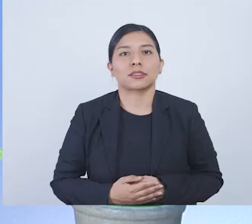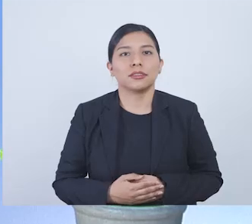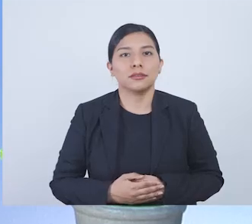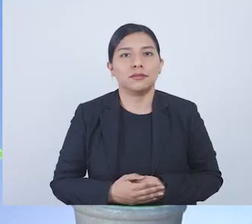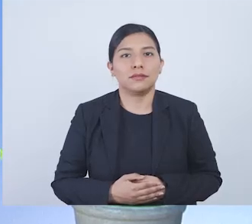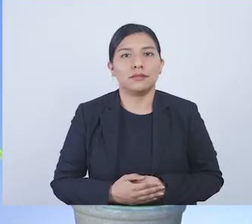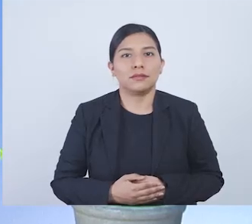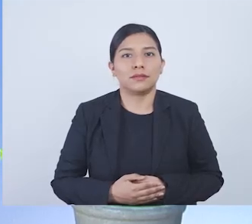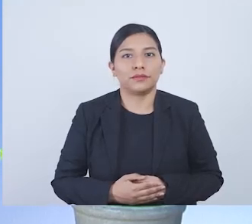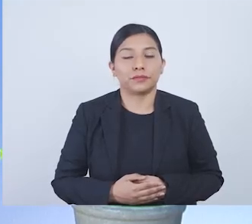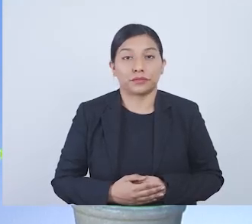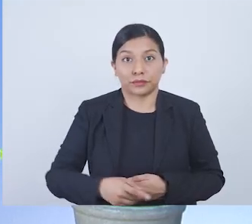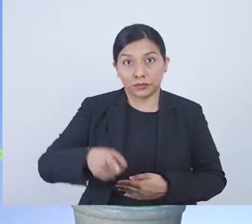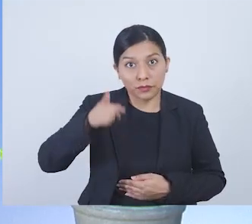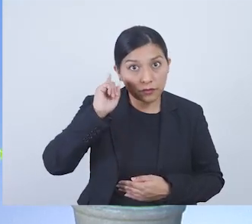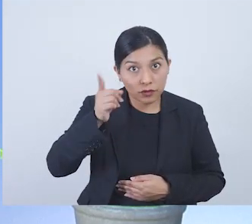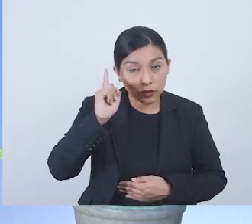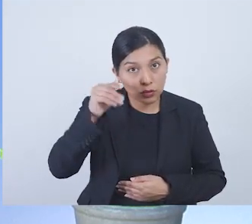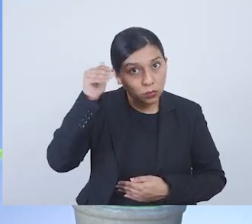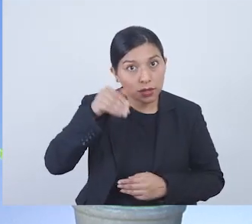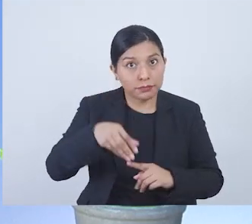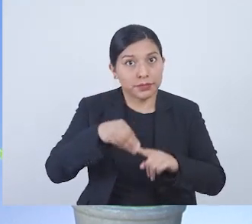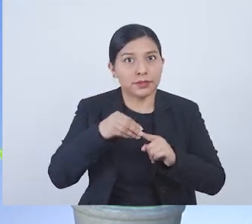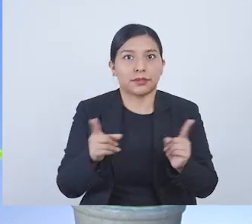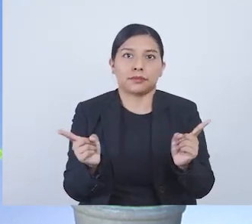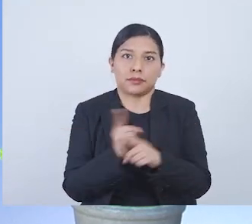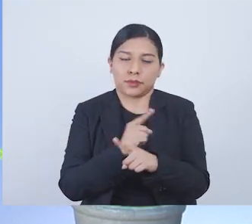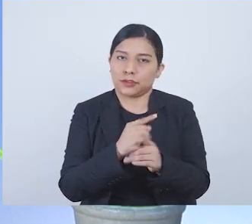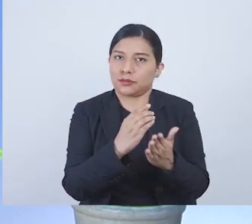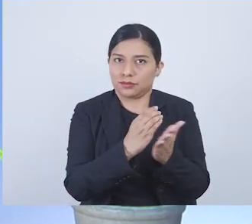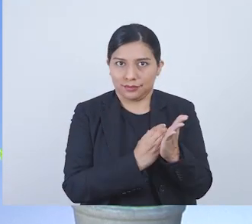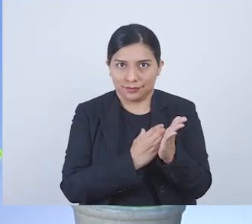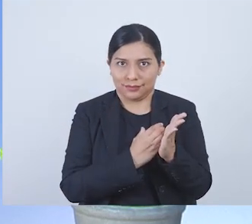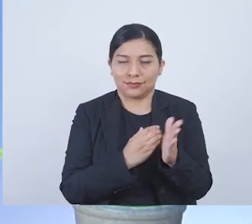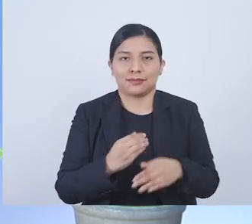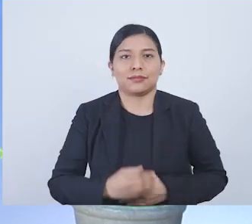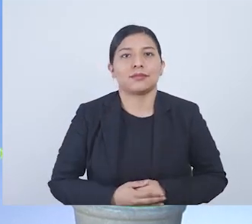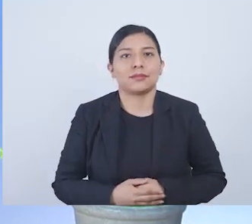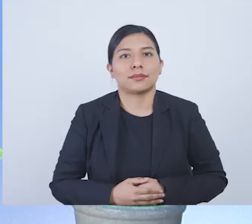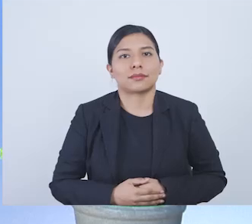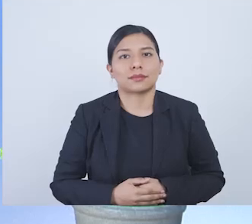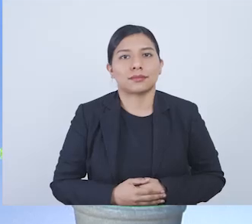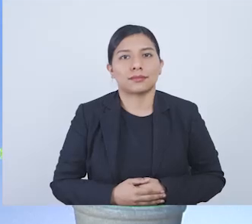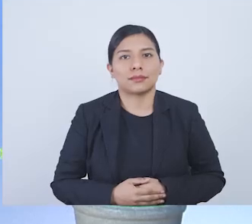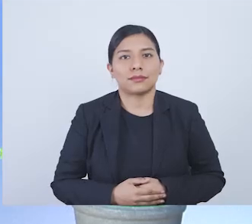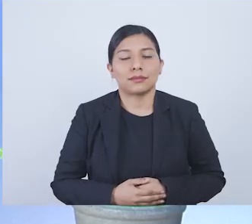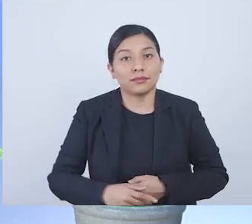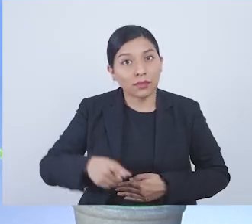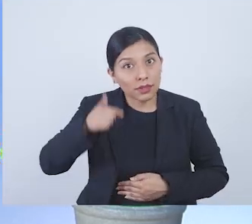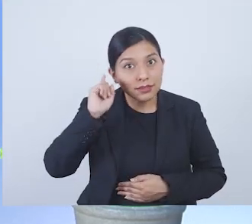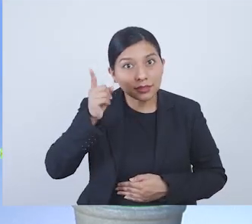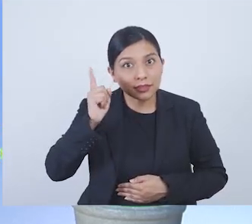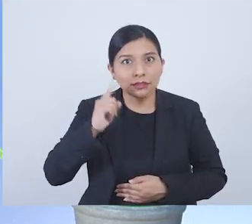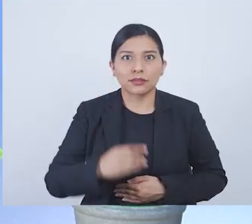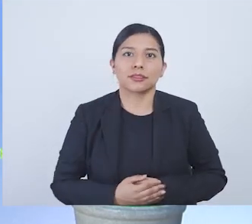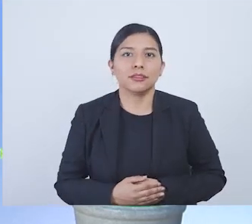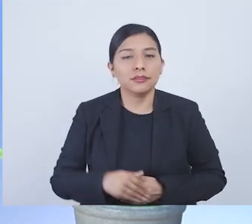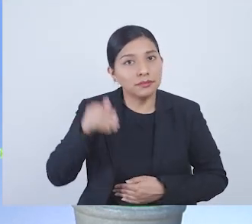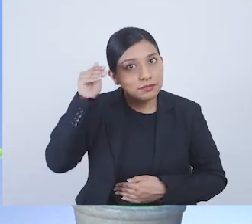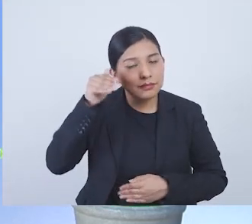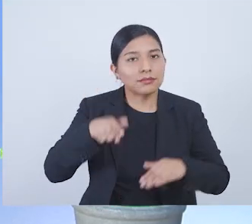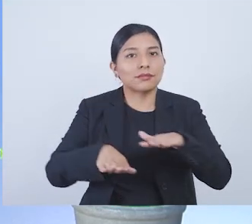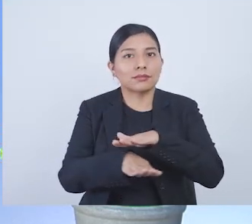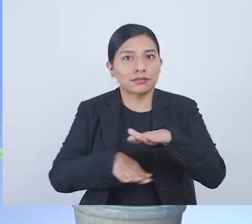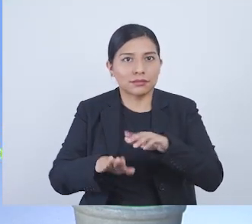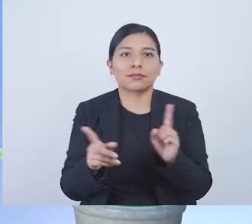A los maestros de educación especial, cambiando la currícula. A los maestros de educación